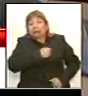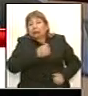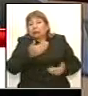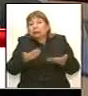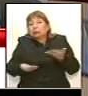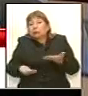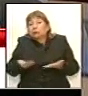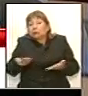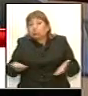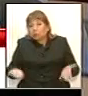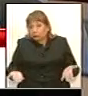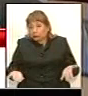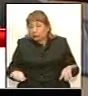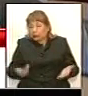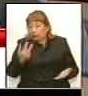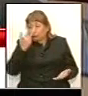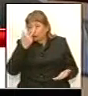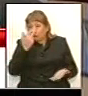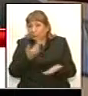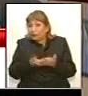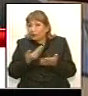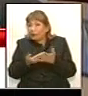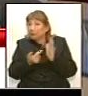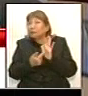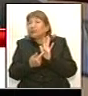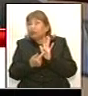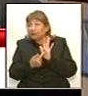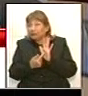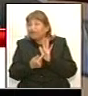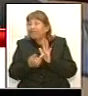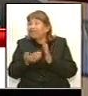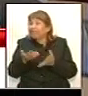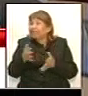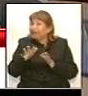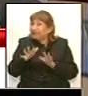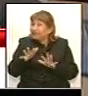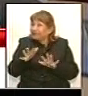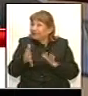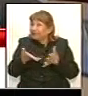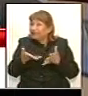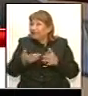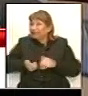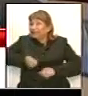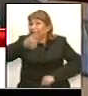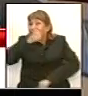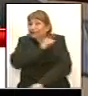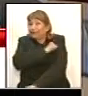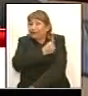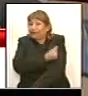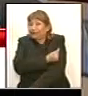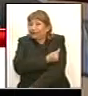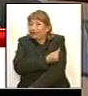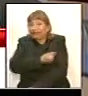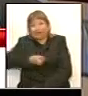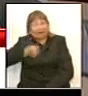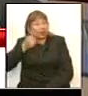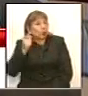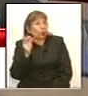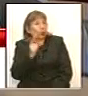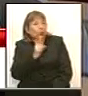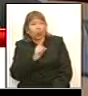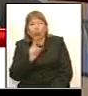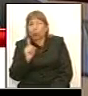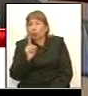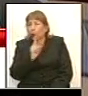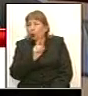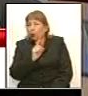Defensa. Estamos viendo aquí ya esta superposición de autoridades y no es lo más conveniente. Yo he